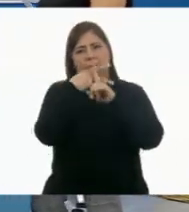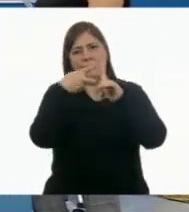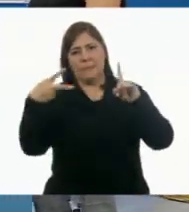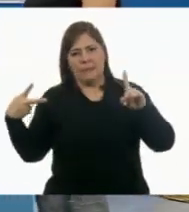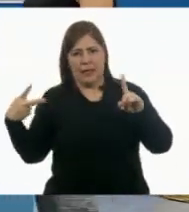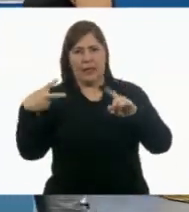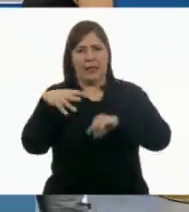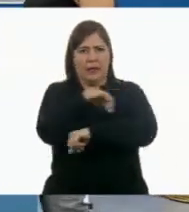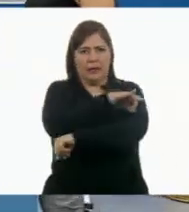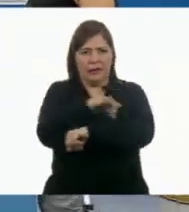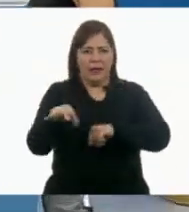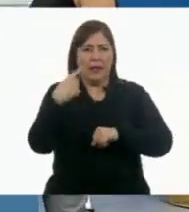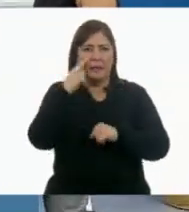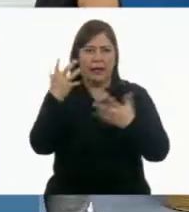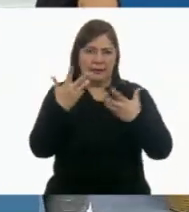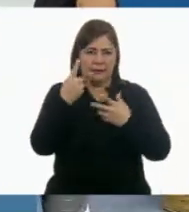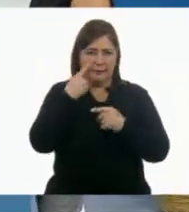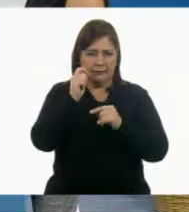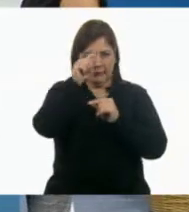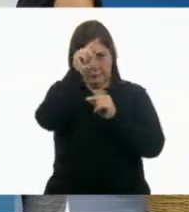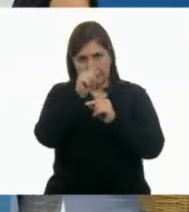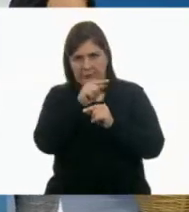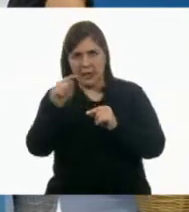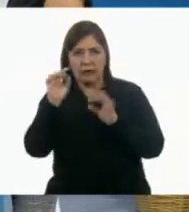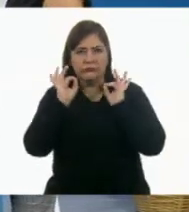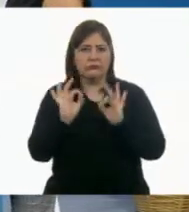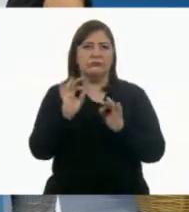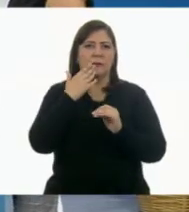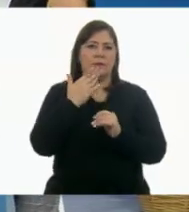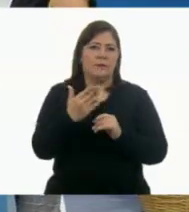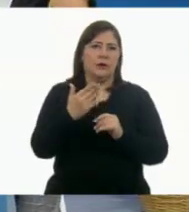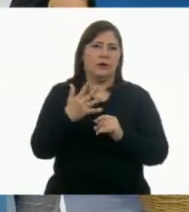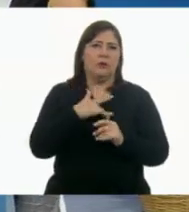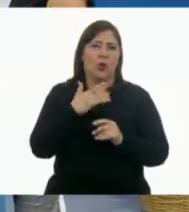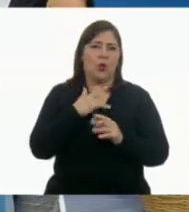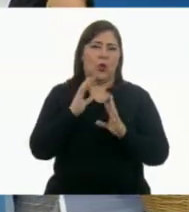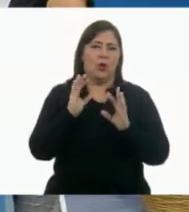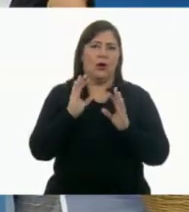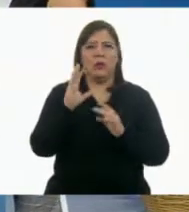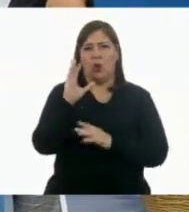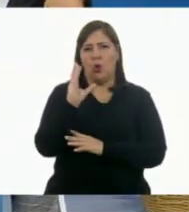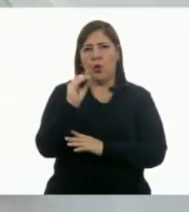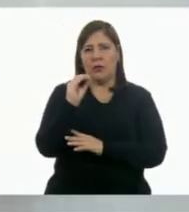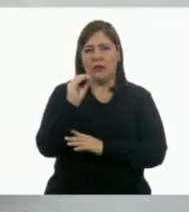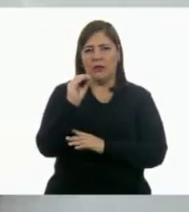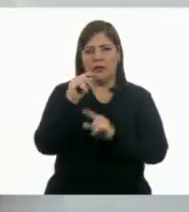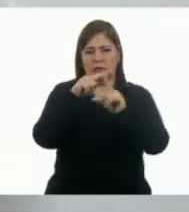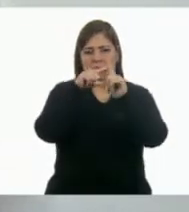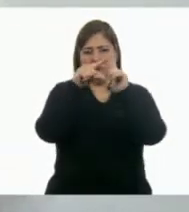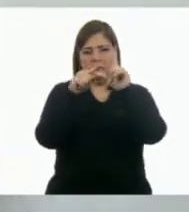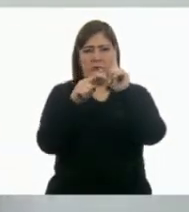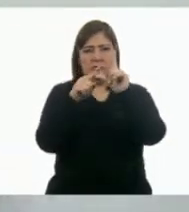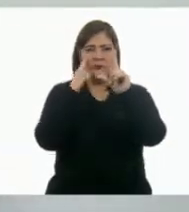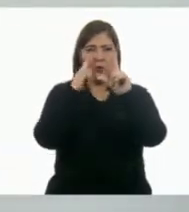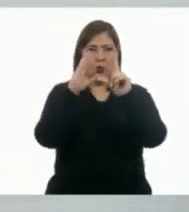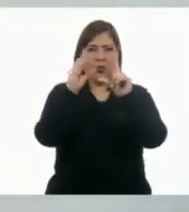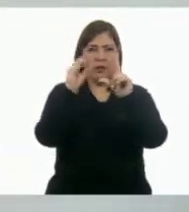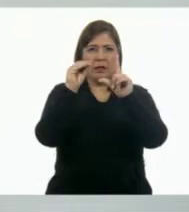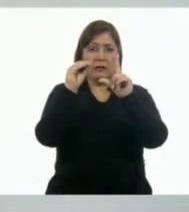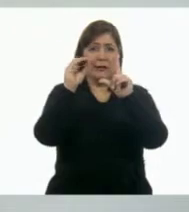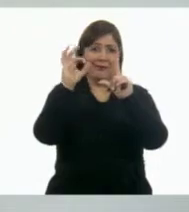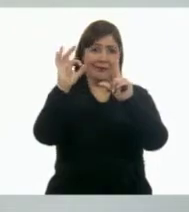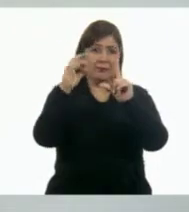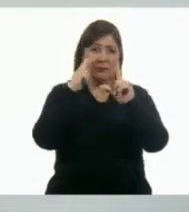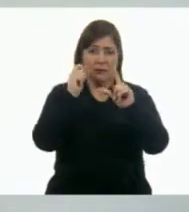trazo para que nos quede exactamente una medida de 90 grados. Ahí la